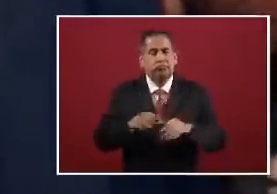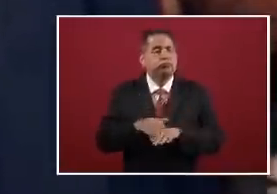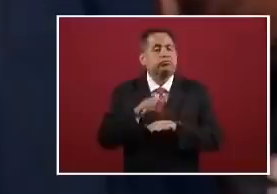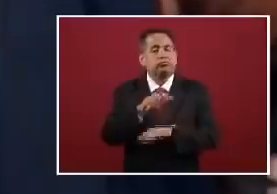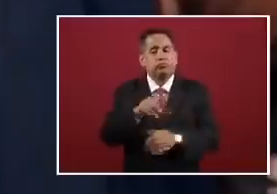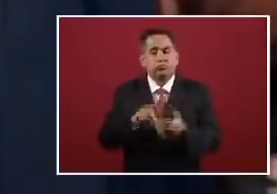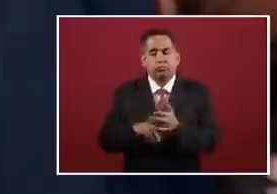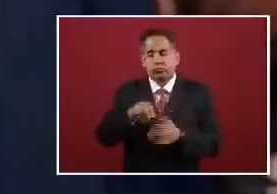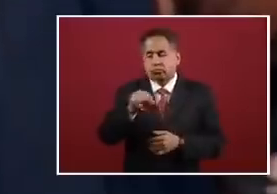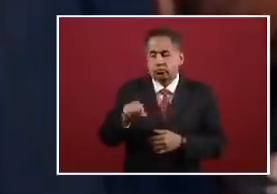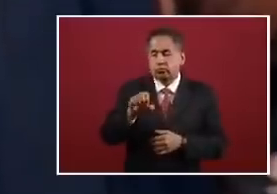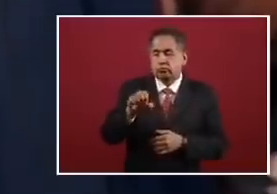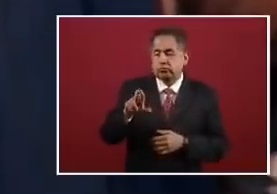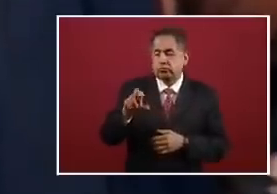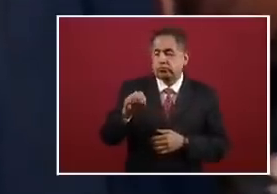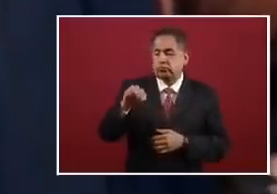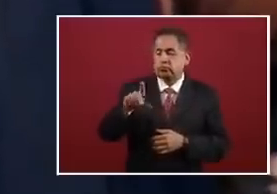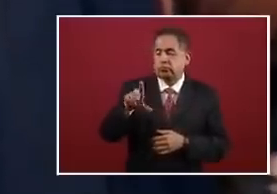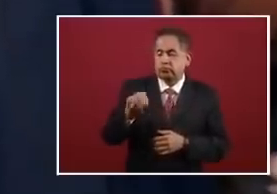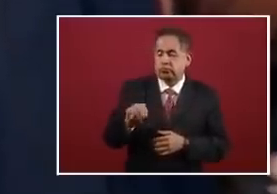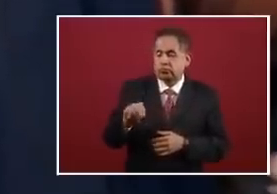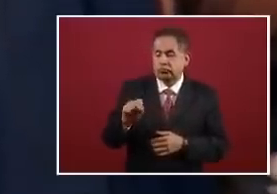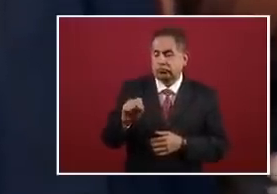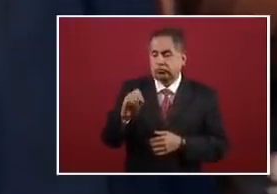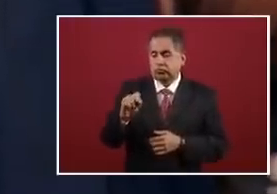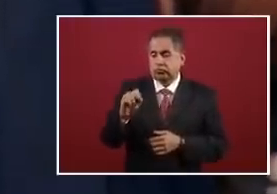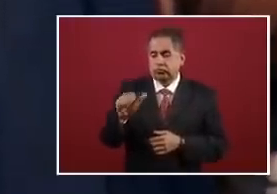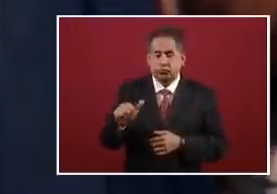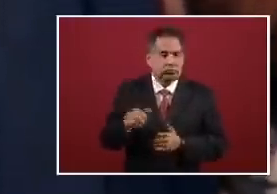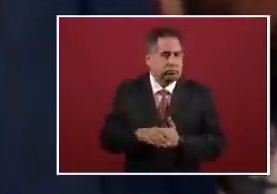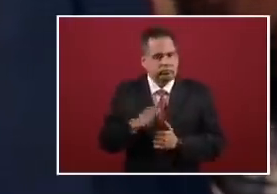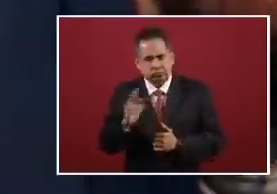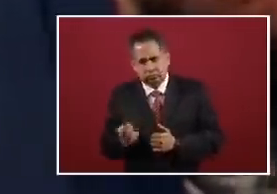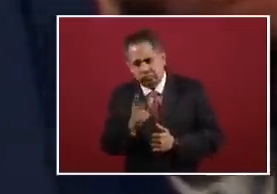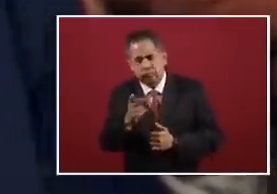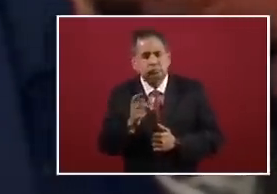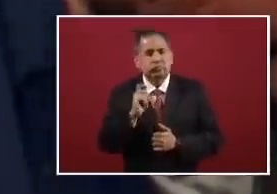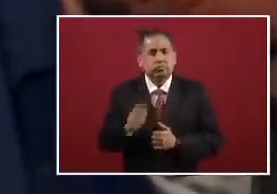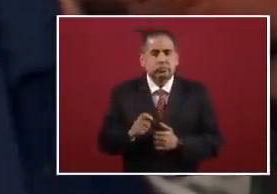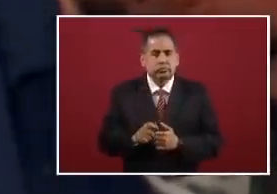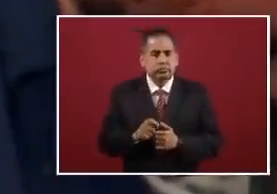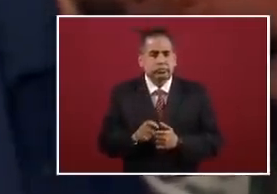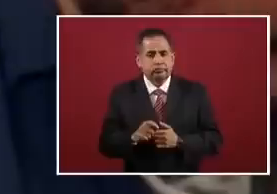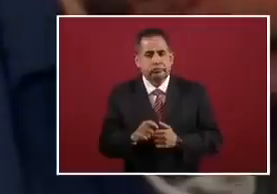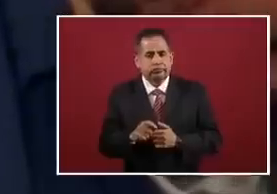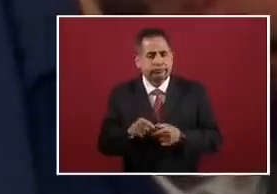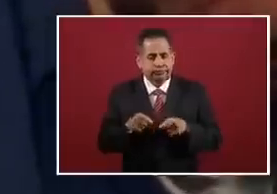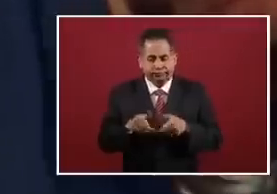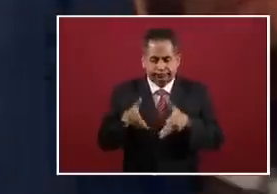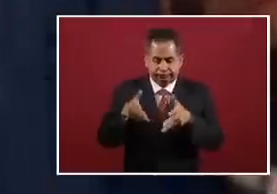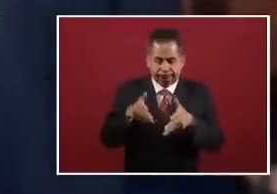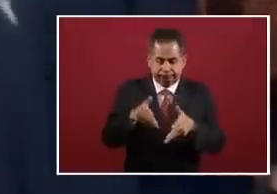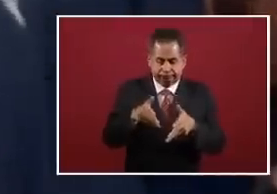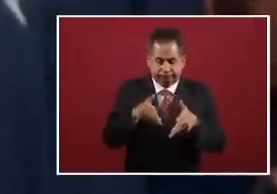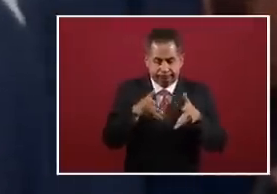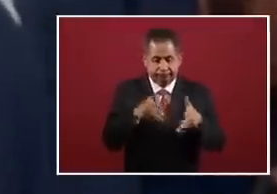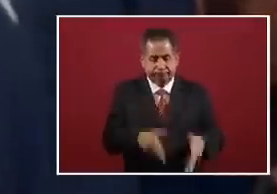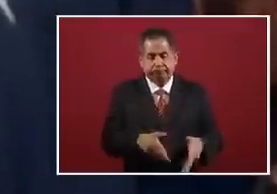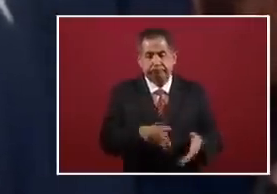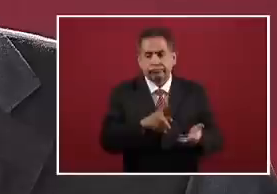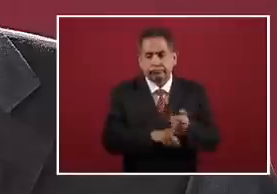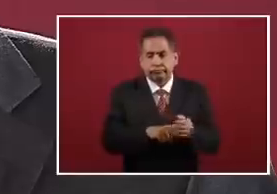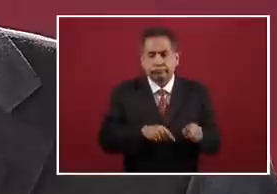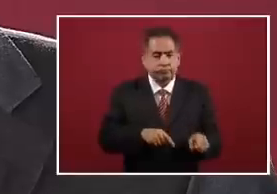ver con José Rómulo Sosa. Una pregunta, el traslado de los restos del artista